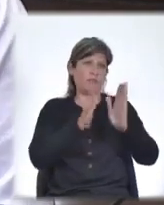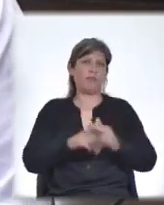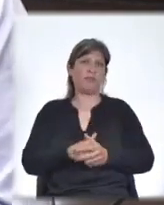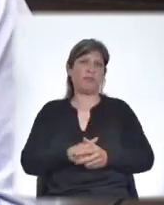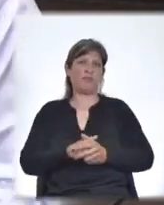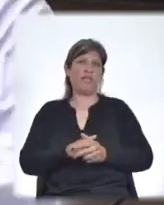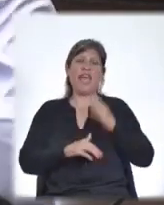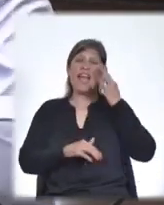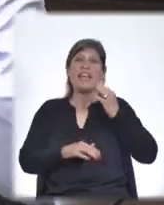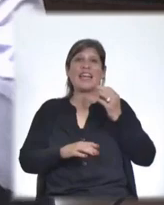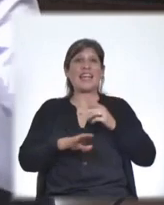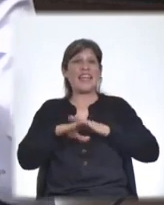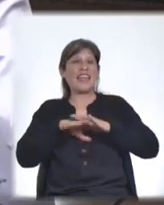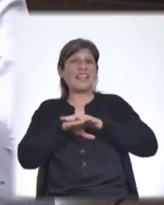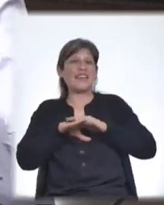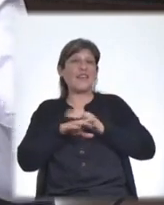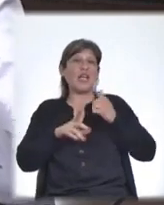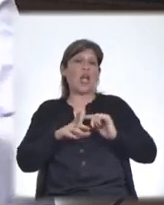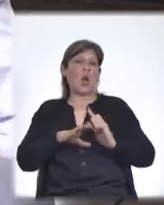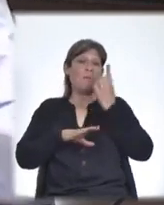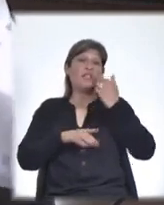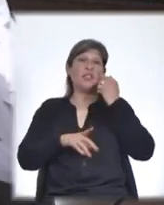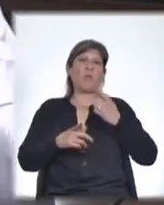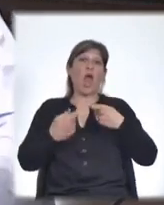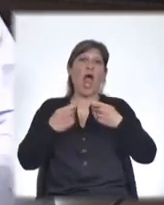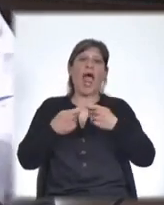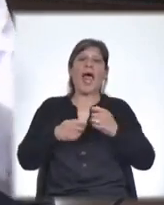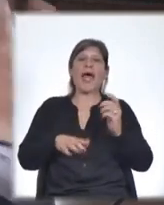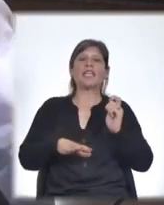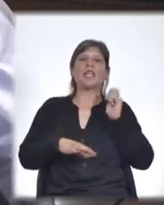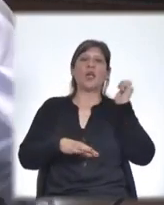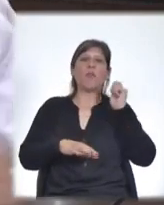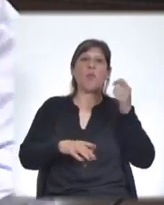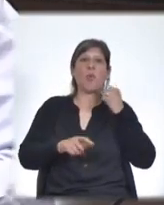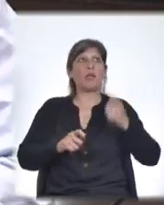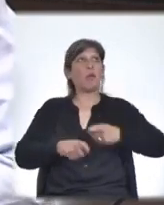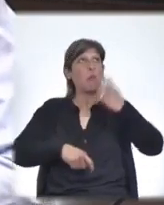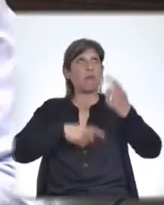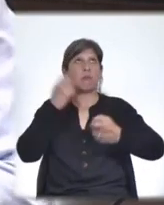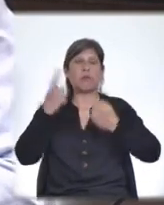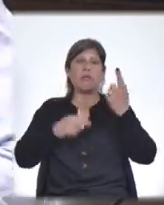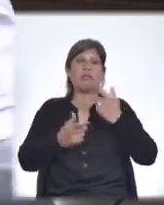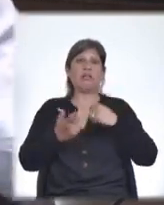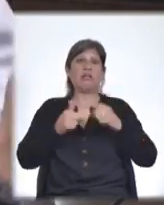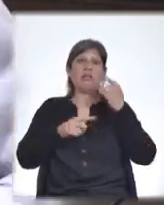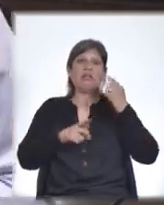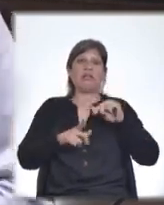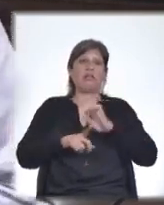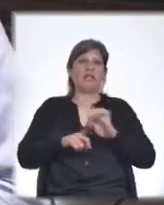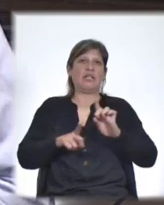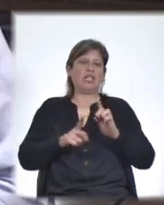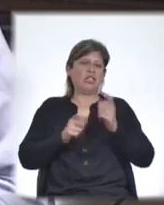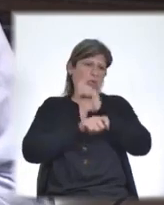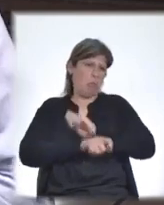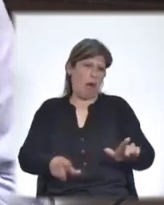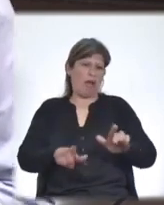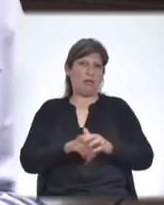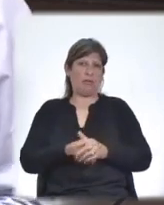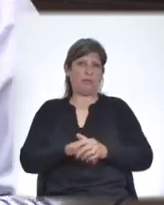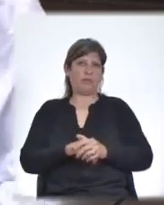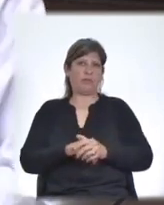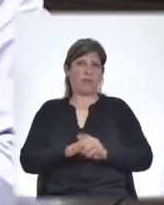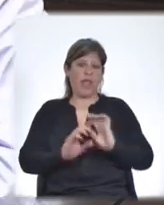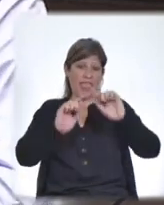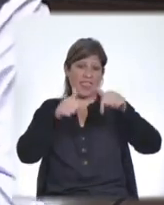En realidad la base es que la premisa que el gasto público es un peso, un lastre a la actividad económica y por tanto es casi intrínsecamente malo.